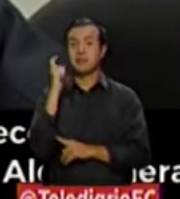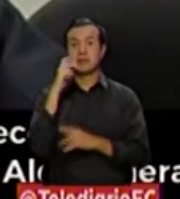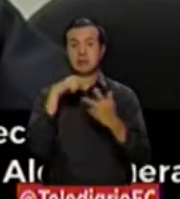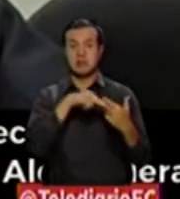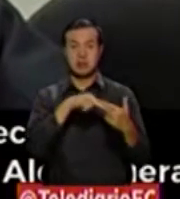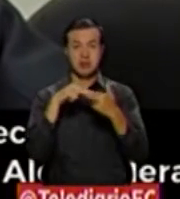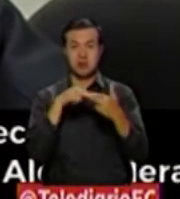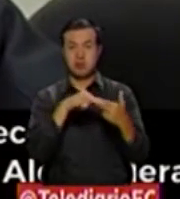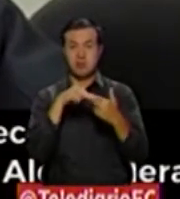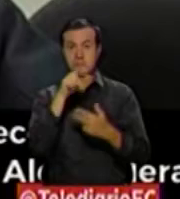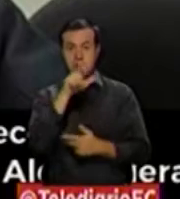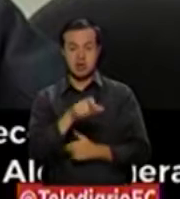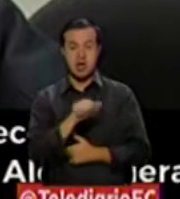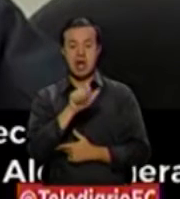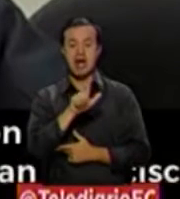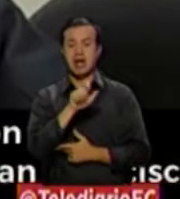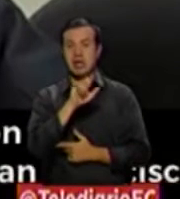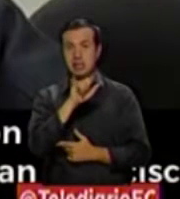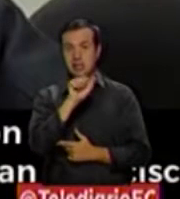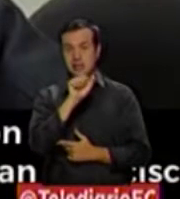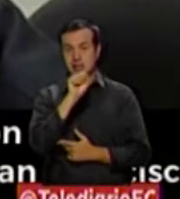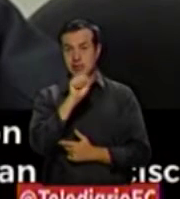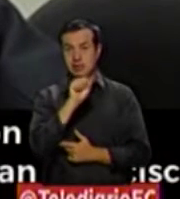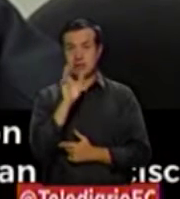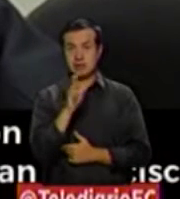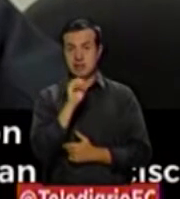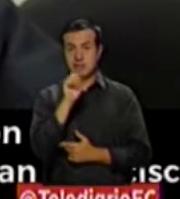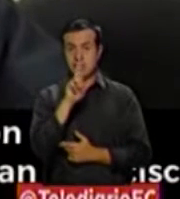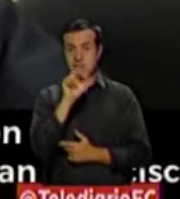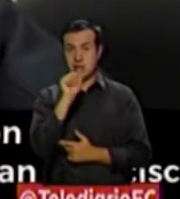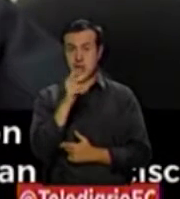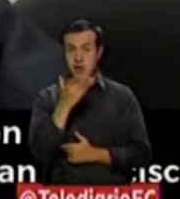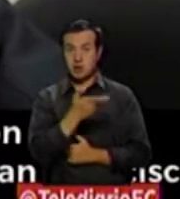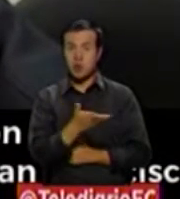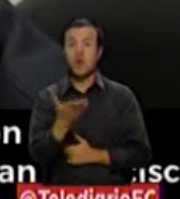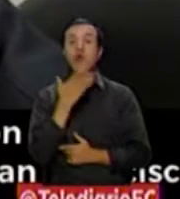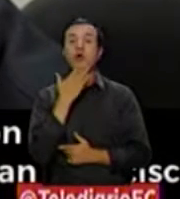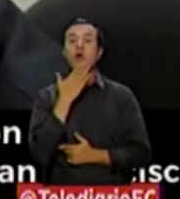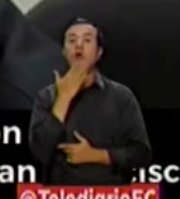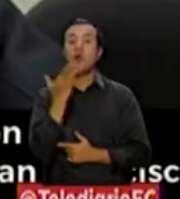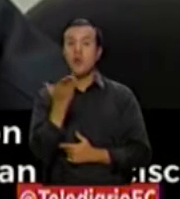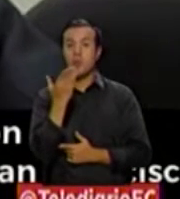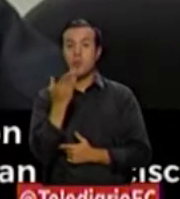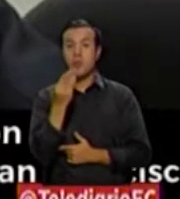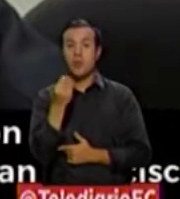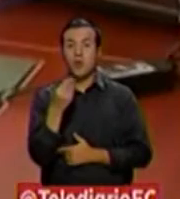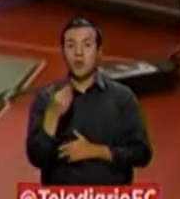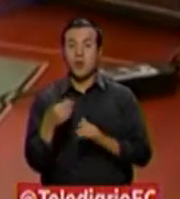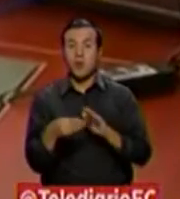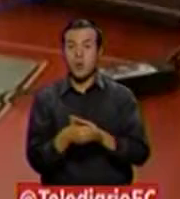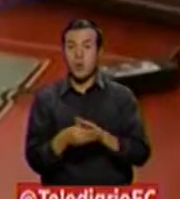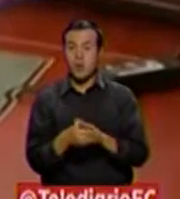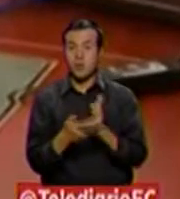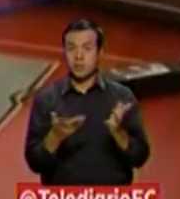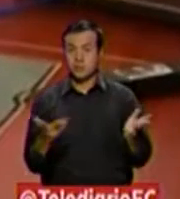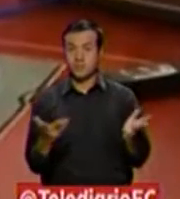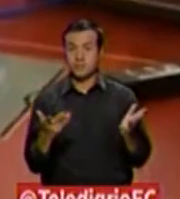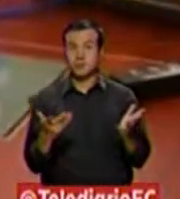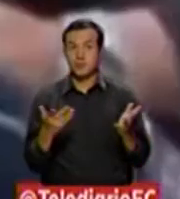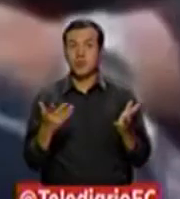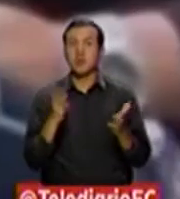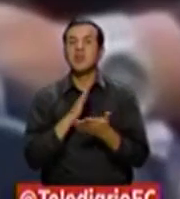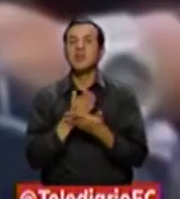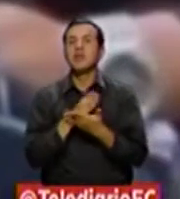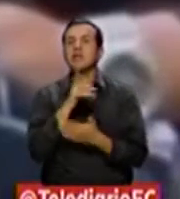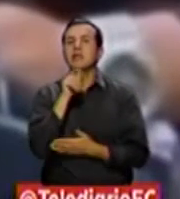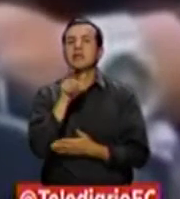o senhor Alexis Mera, evitando com isso, como ocorreu nesta controvérsia. En este caso, el